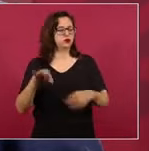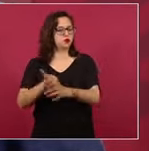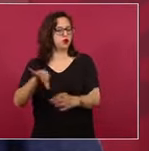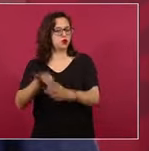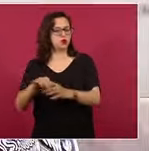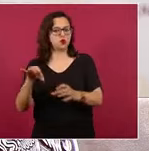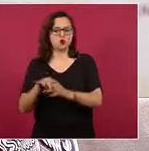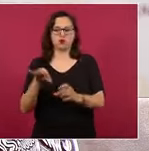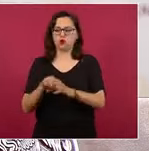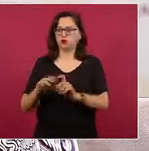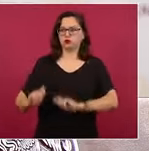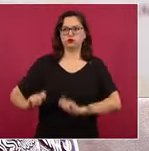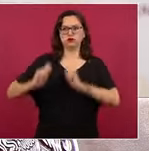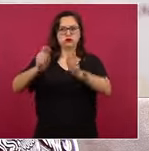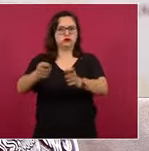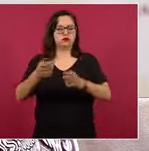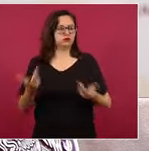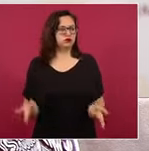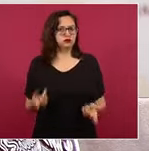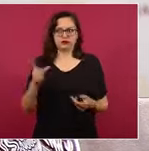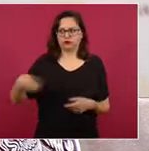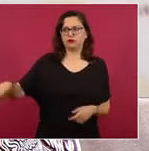que es el soberano, que es el que manda.